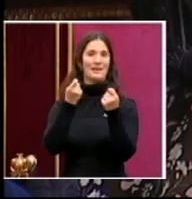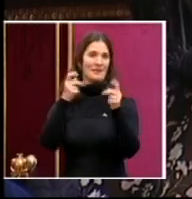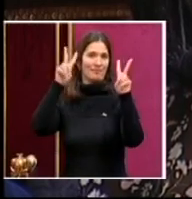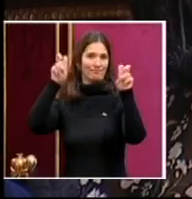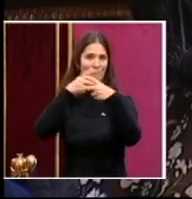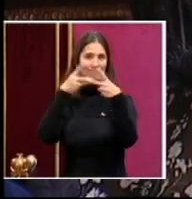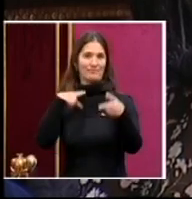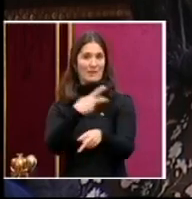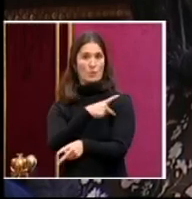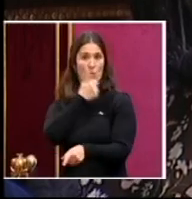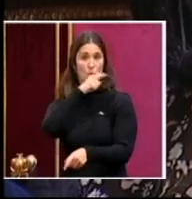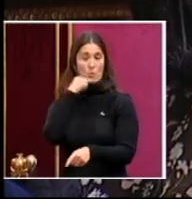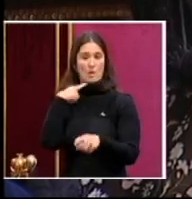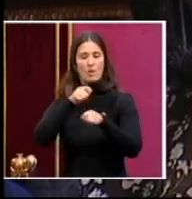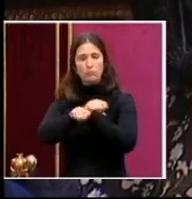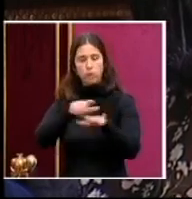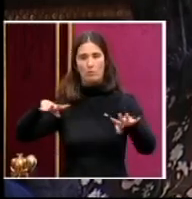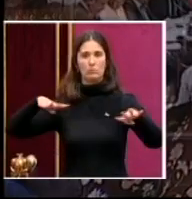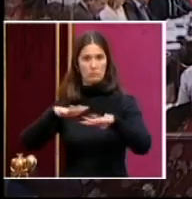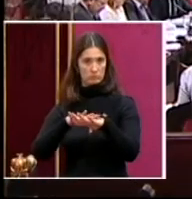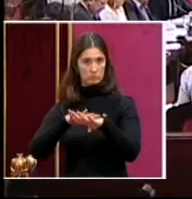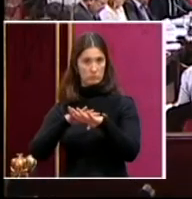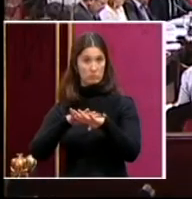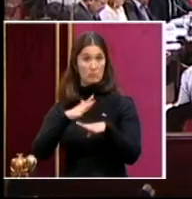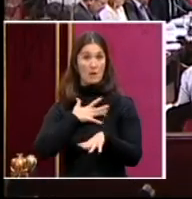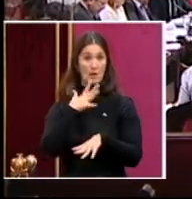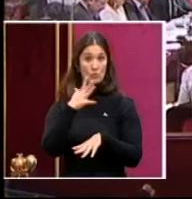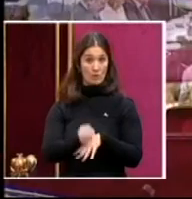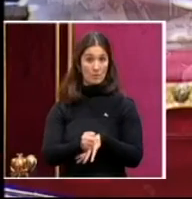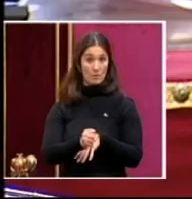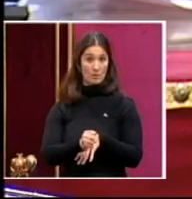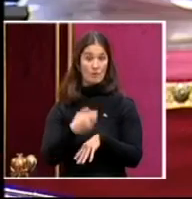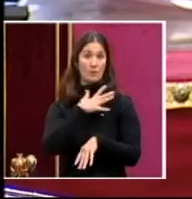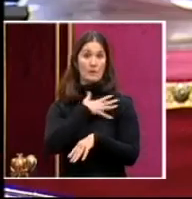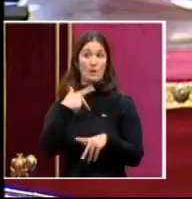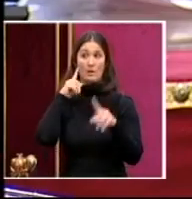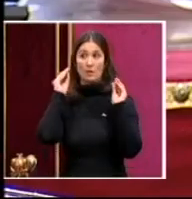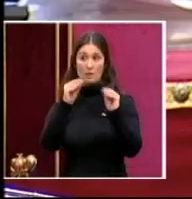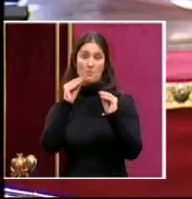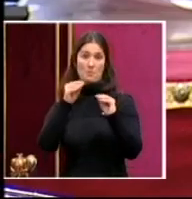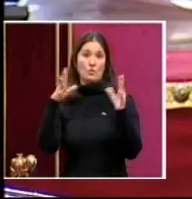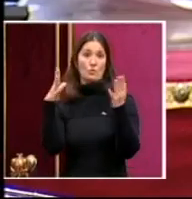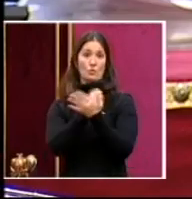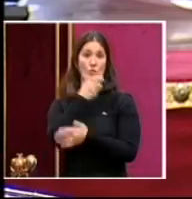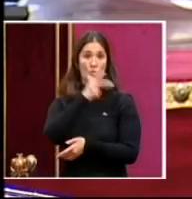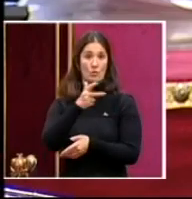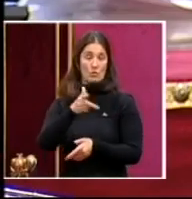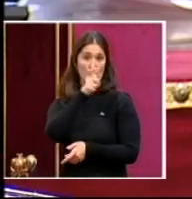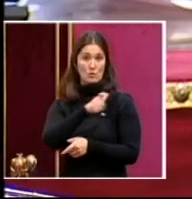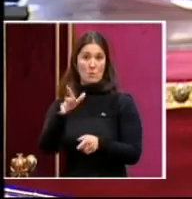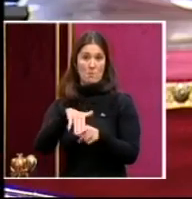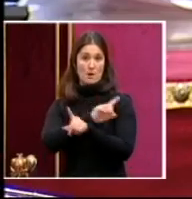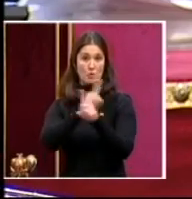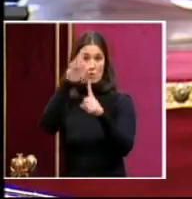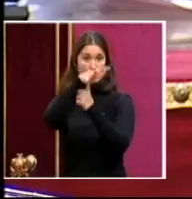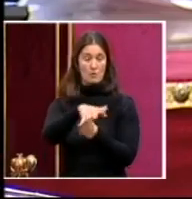duele, dándole difusión en medios y redes sociales. El Ayuntamiento quiere hacer un llamamiento al derecho de todas las personas a no ser discriminados